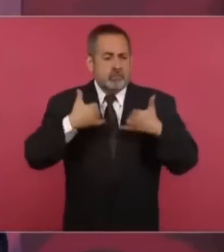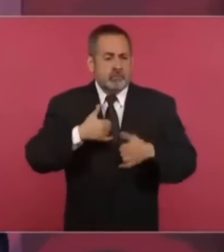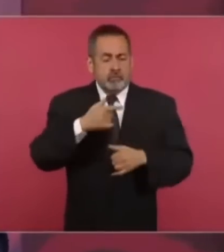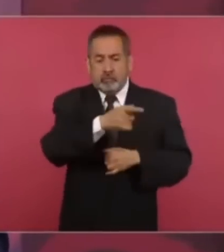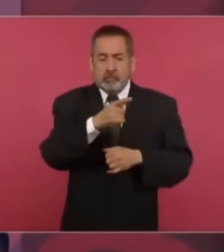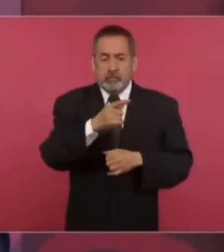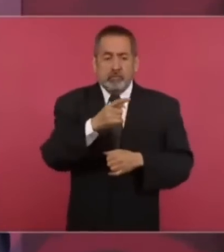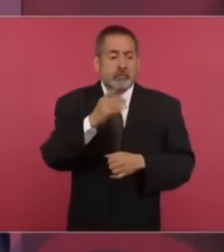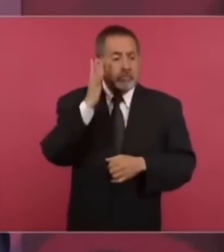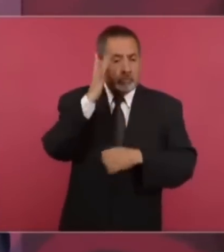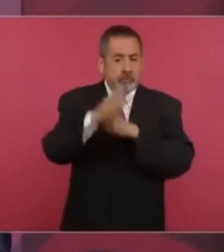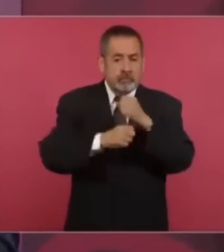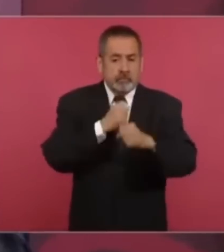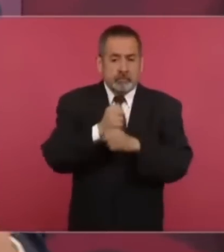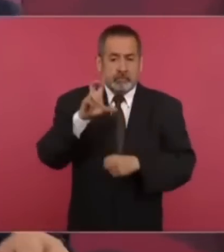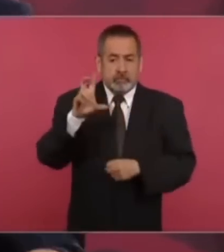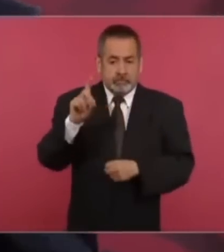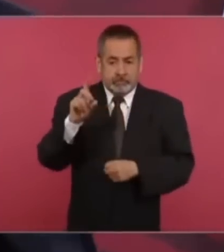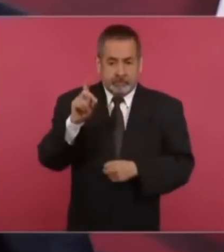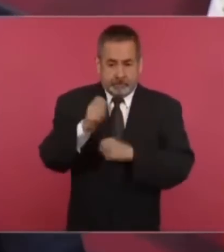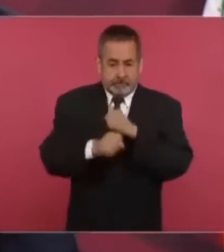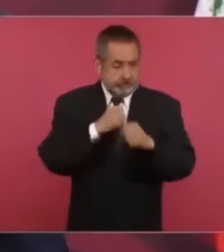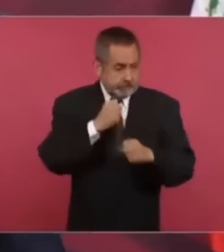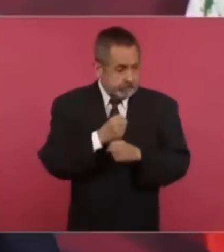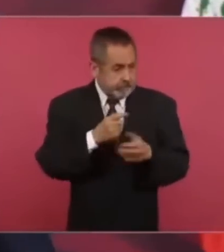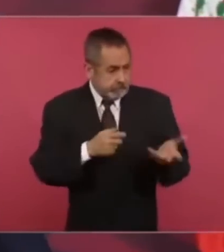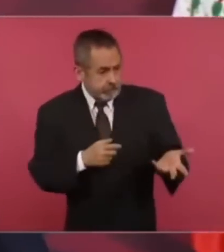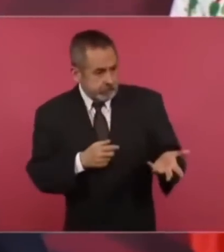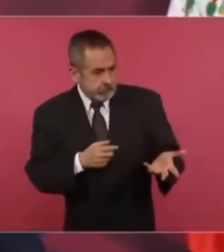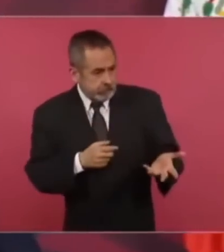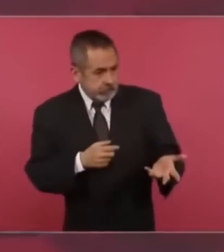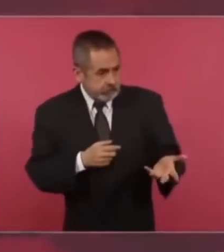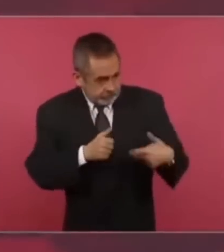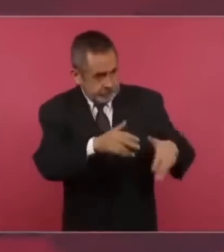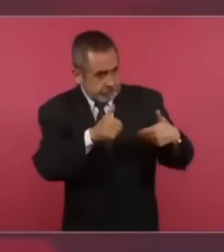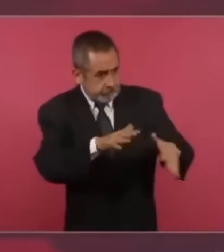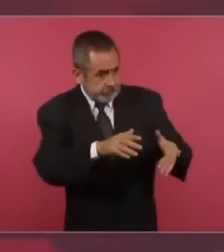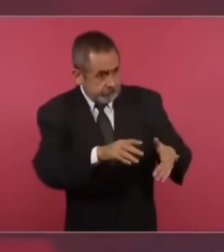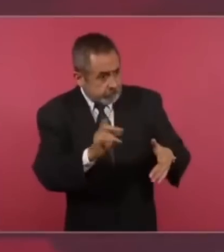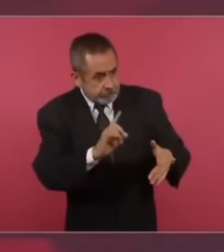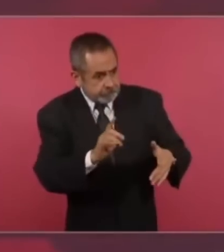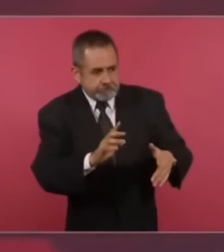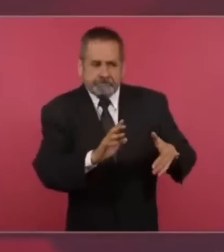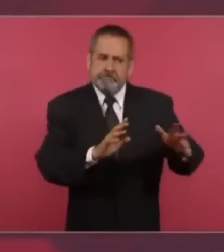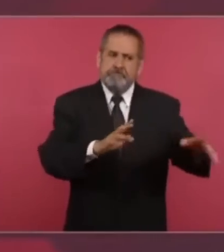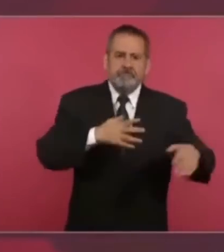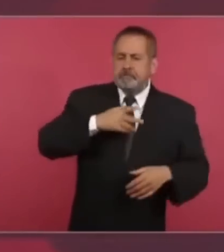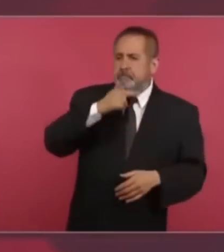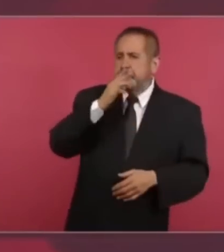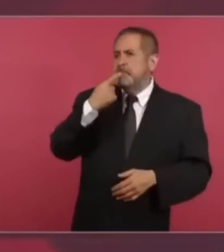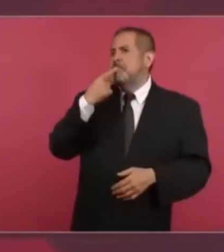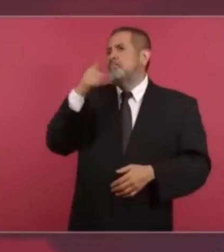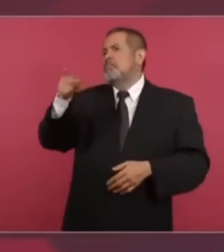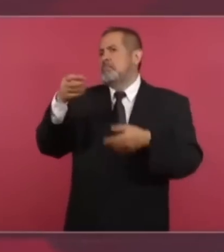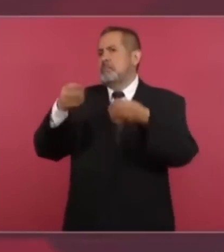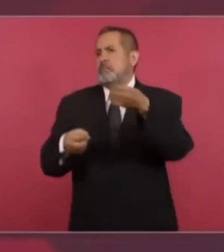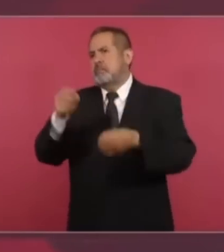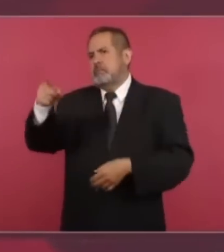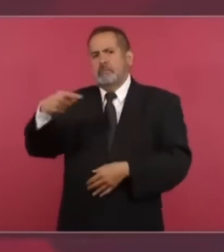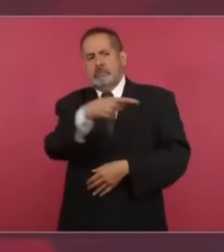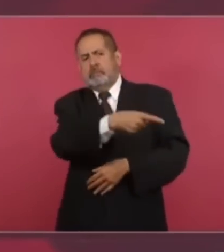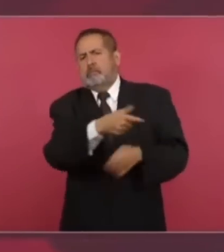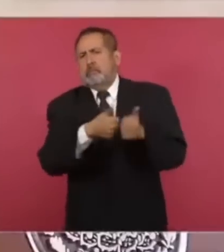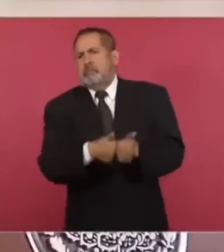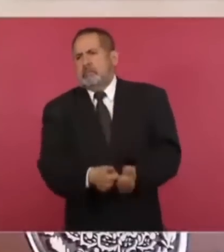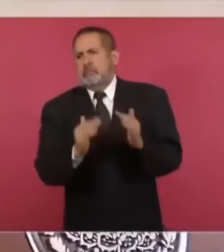30 años y fueron los papás a denunciarlo al juez